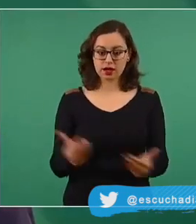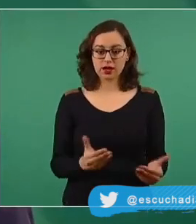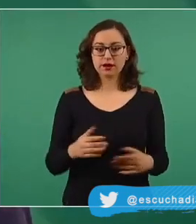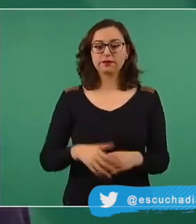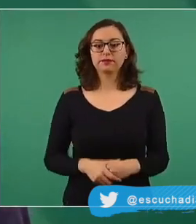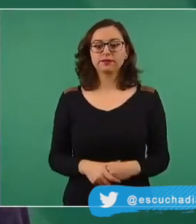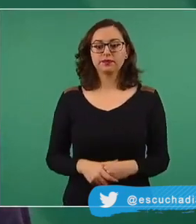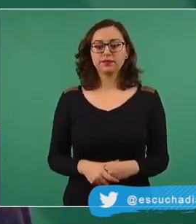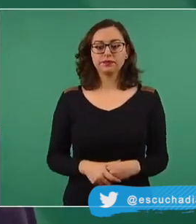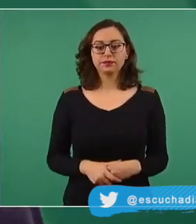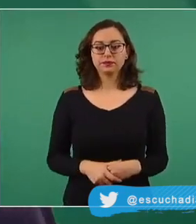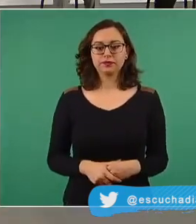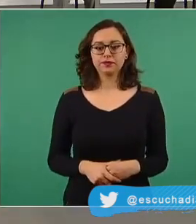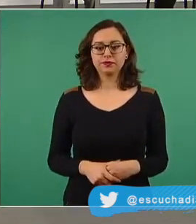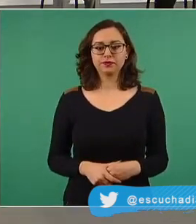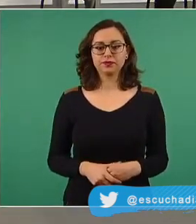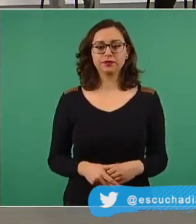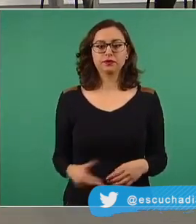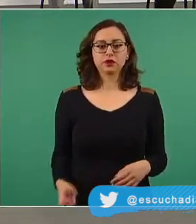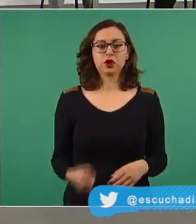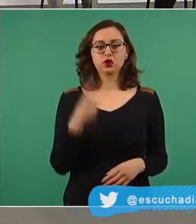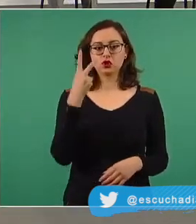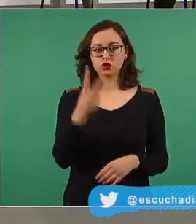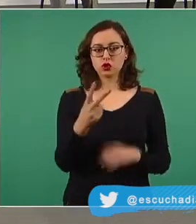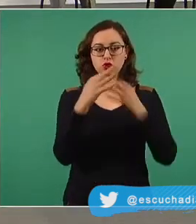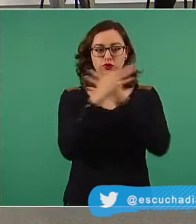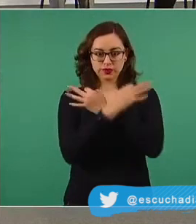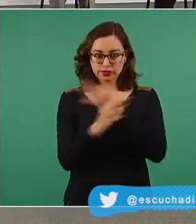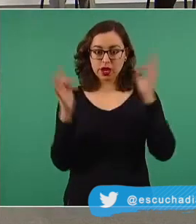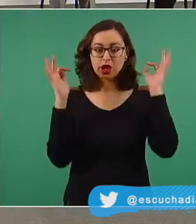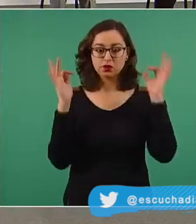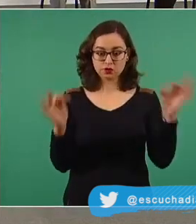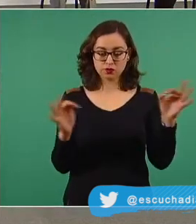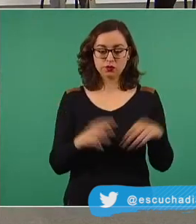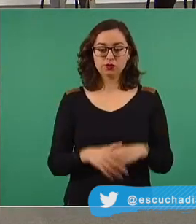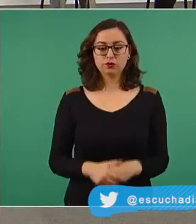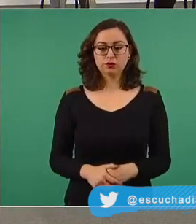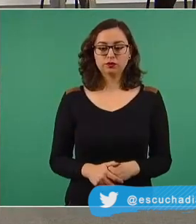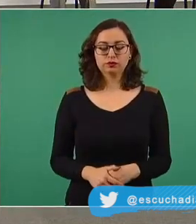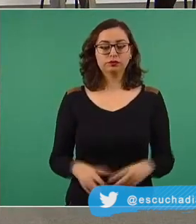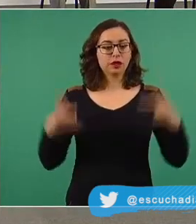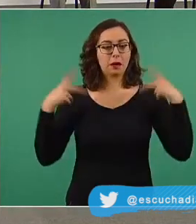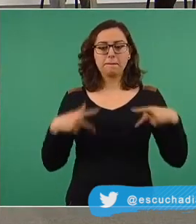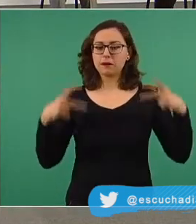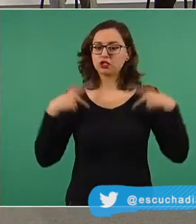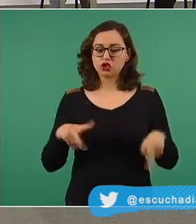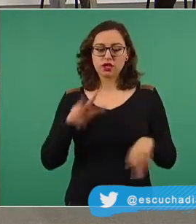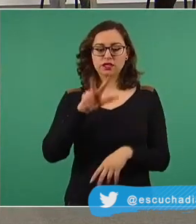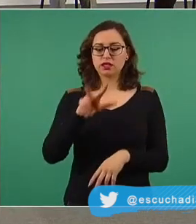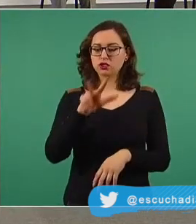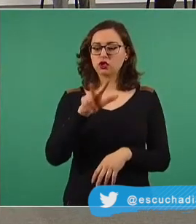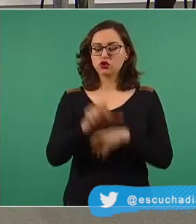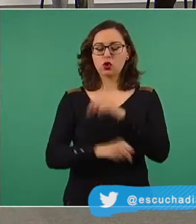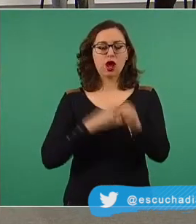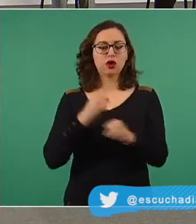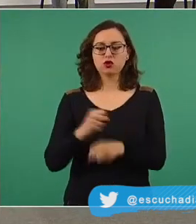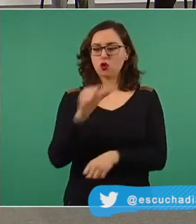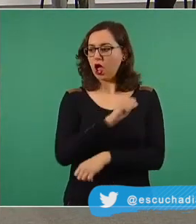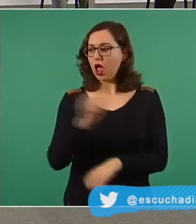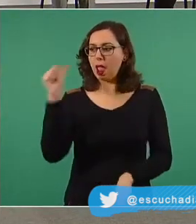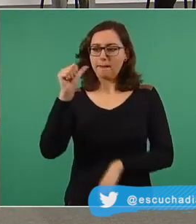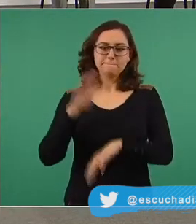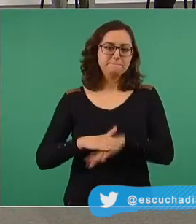estudios y evidencia científica. No hay que bajar la guardia. La pandemia sigue activa y es necesario seguir las